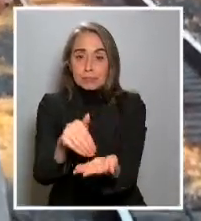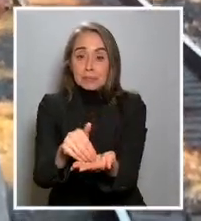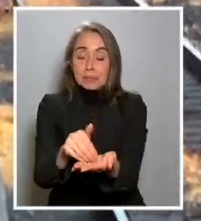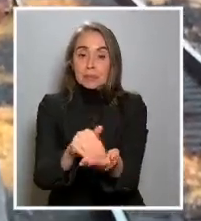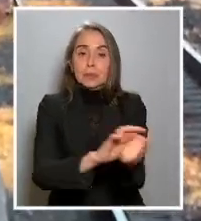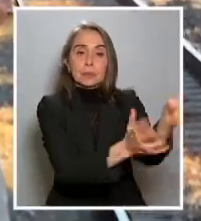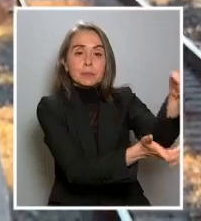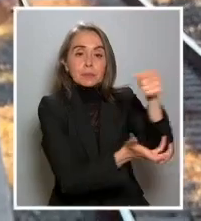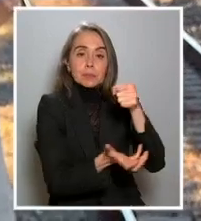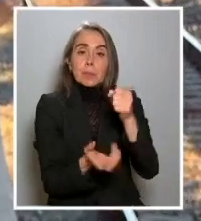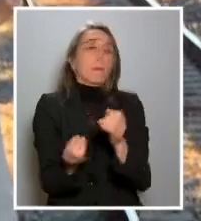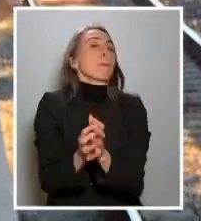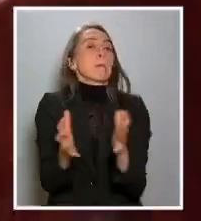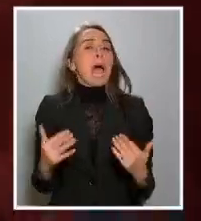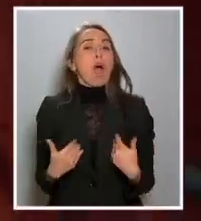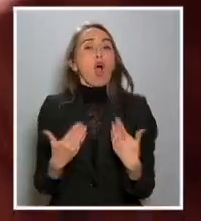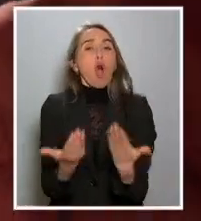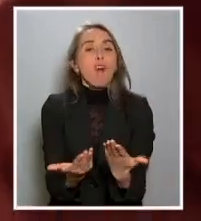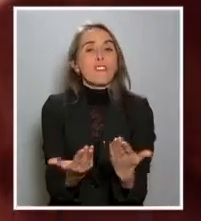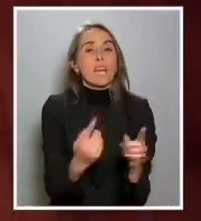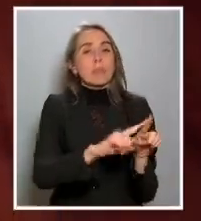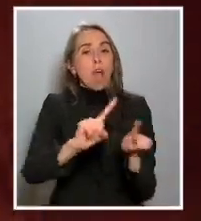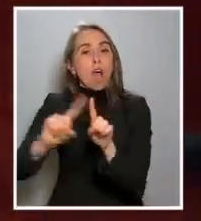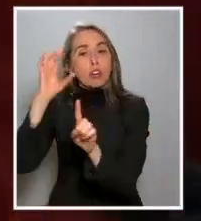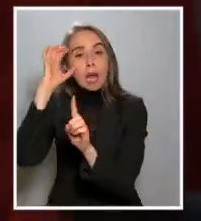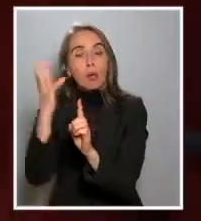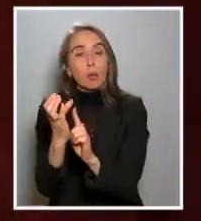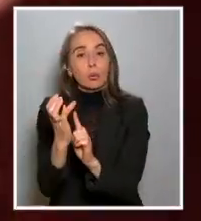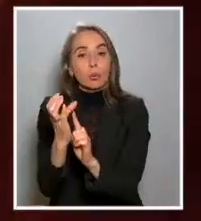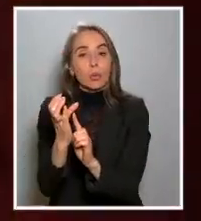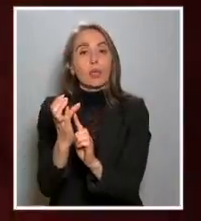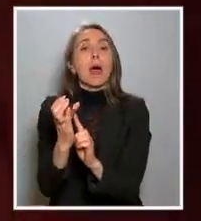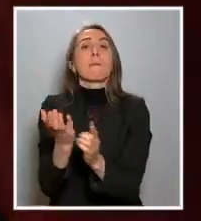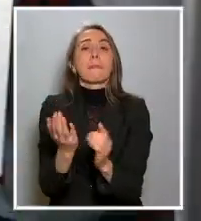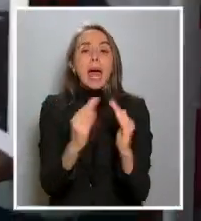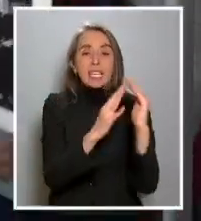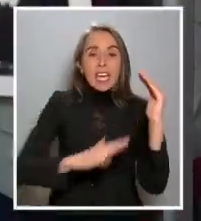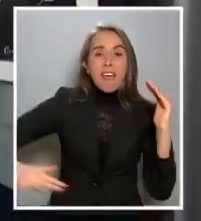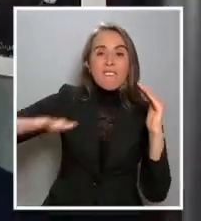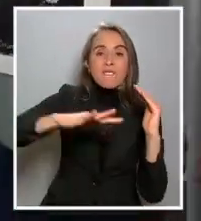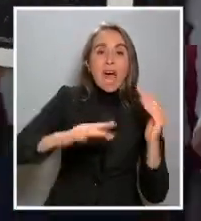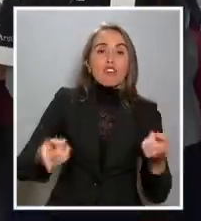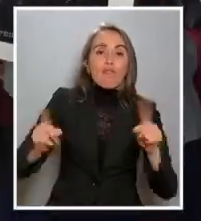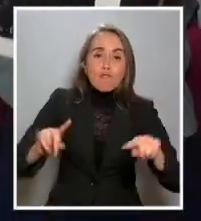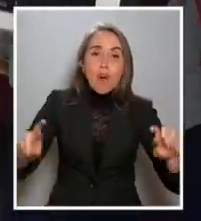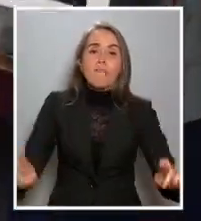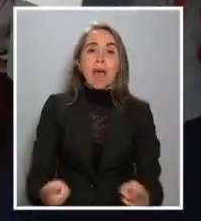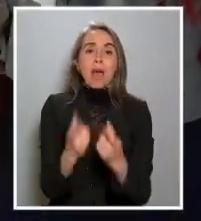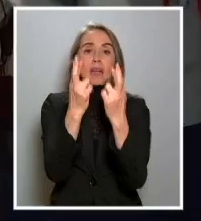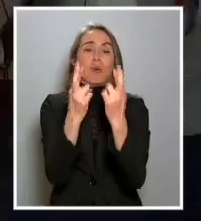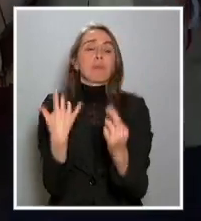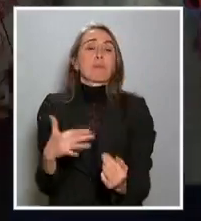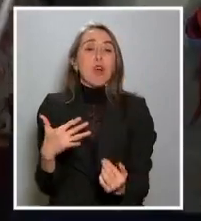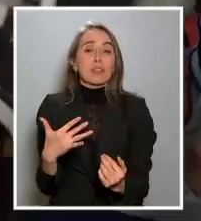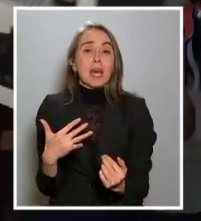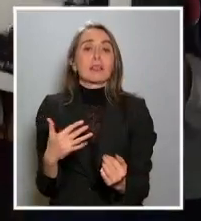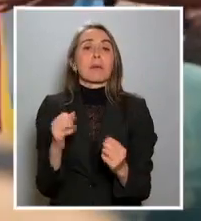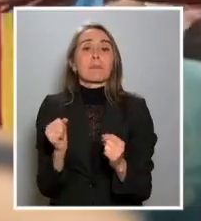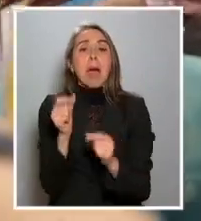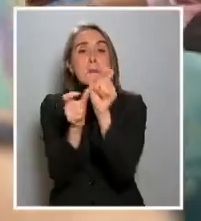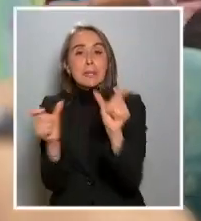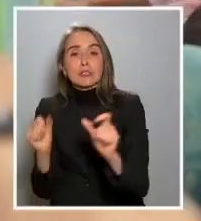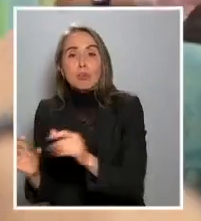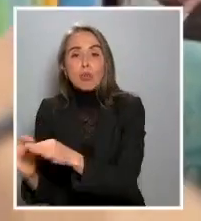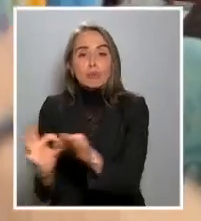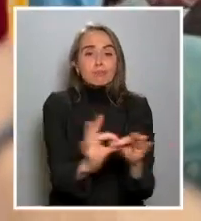vamos a ampliar también la oferta de cultura al servicio de recuperar los barrios, que es fundamental para la construcción de cohesión